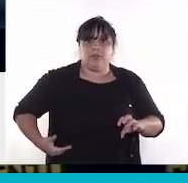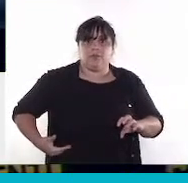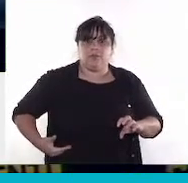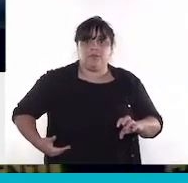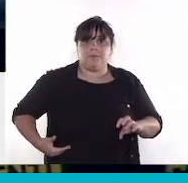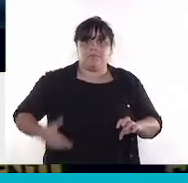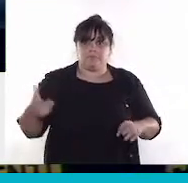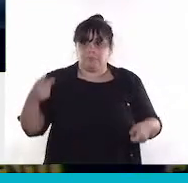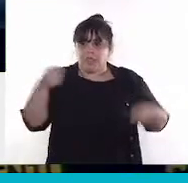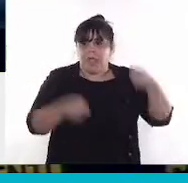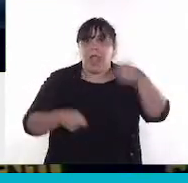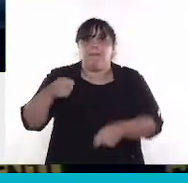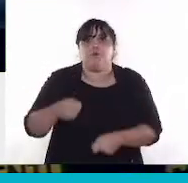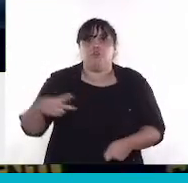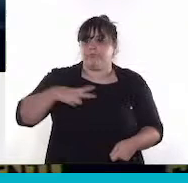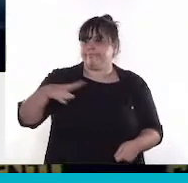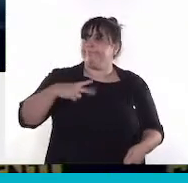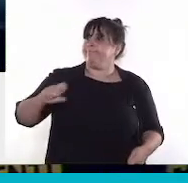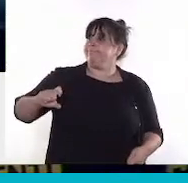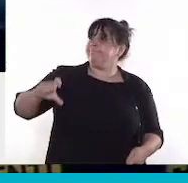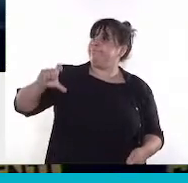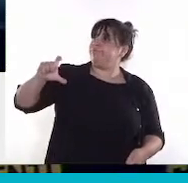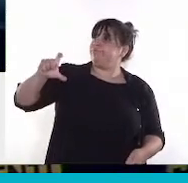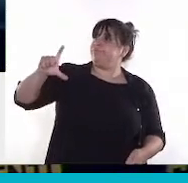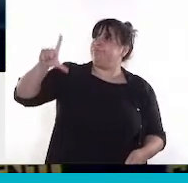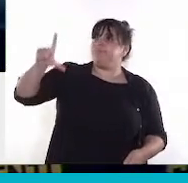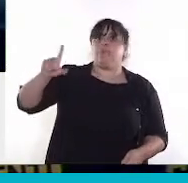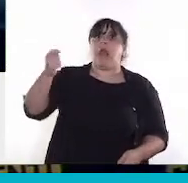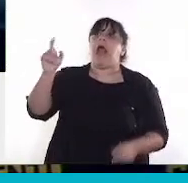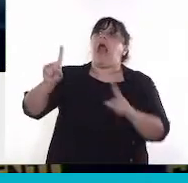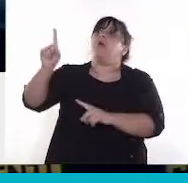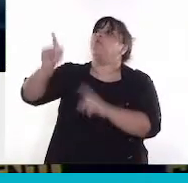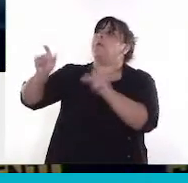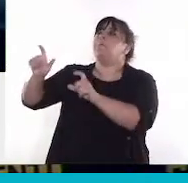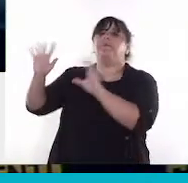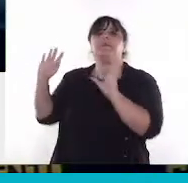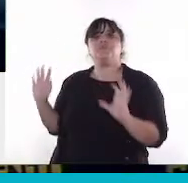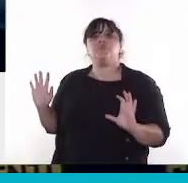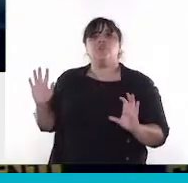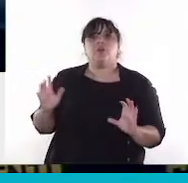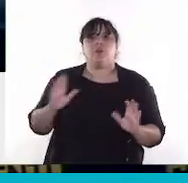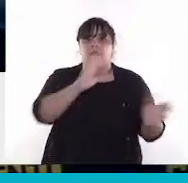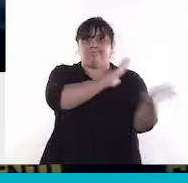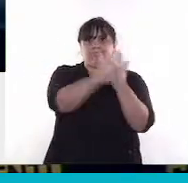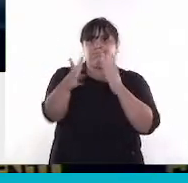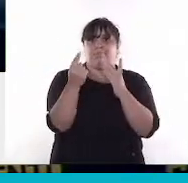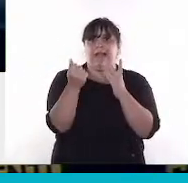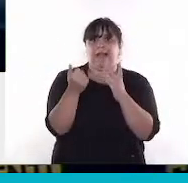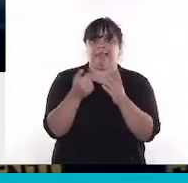aportó al enriquecimiento y a la concentración de la riqueza en pocos, permitió la fuga de capitales.